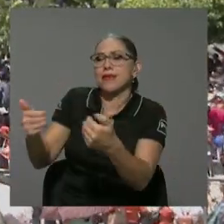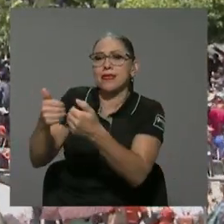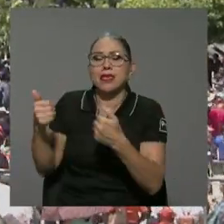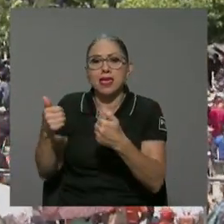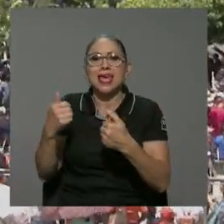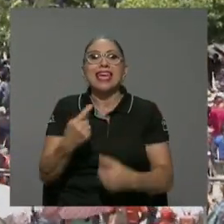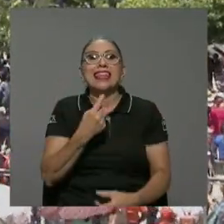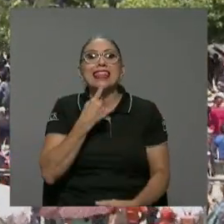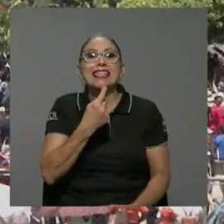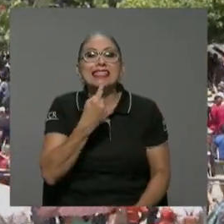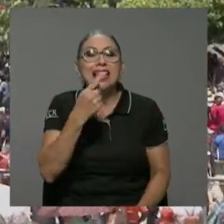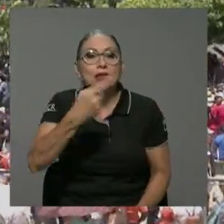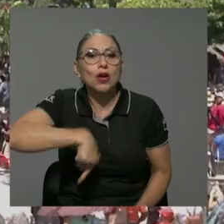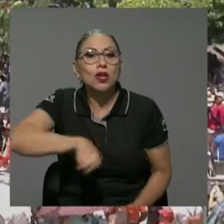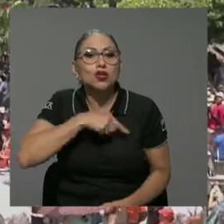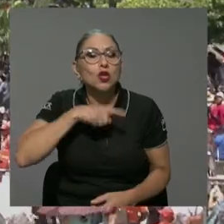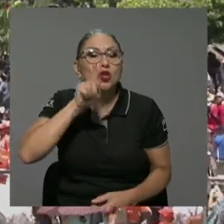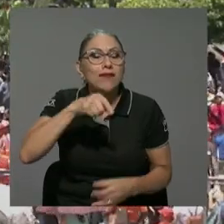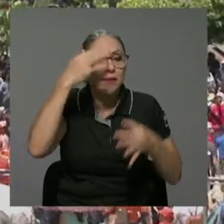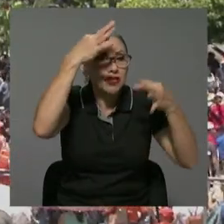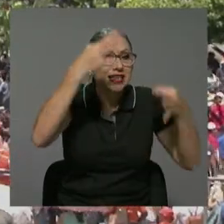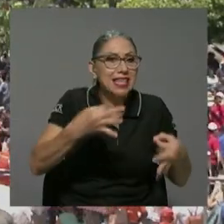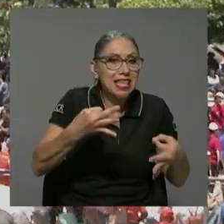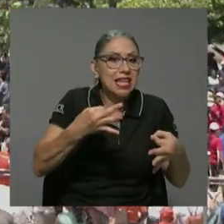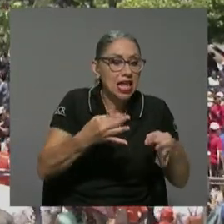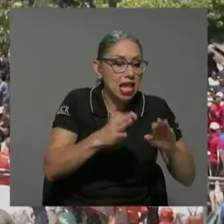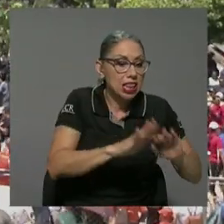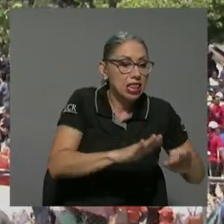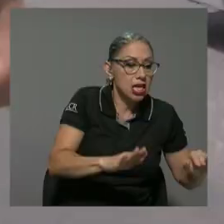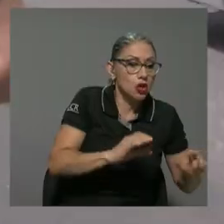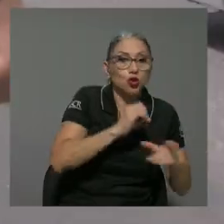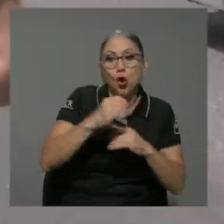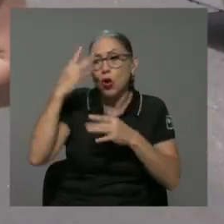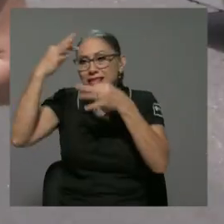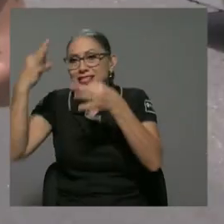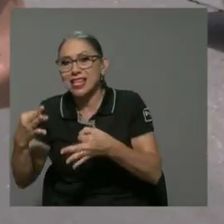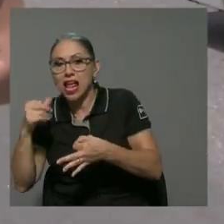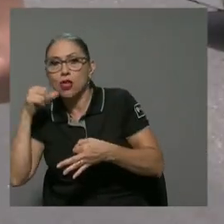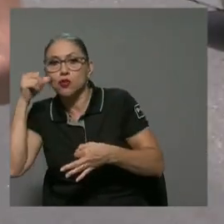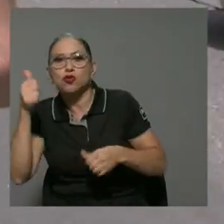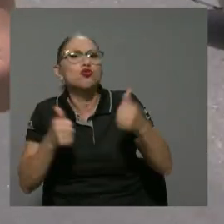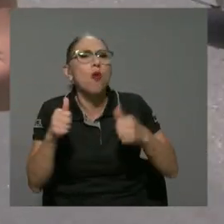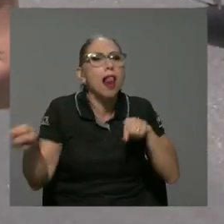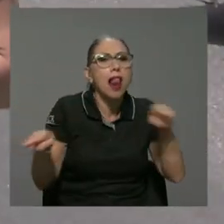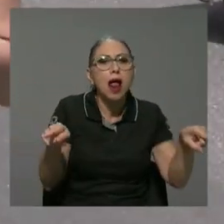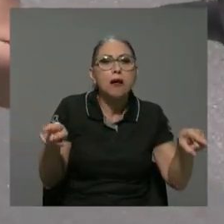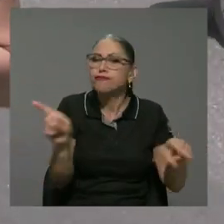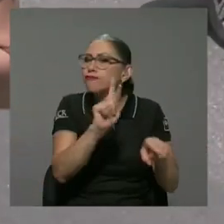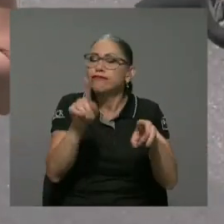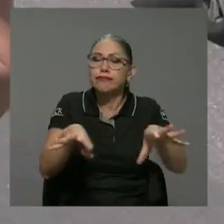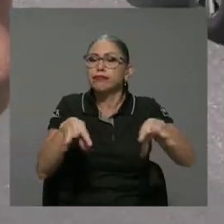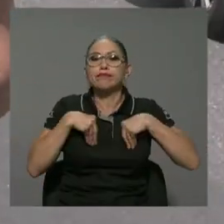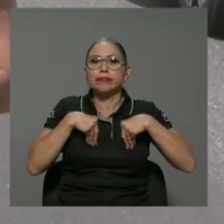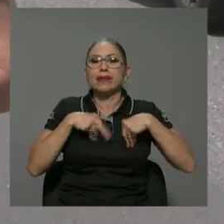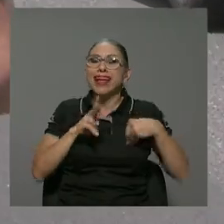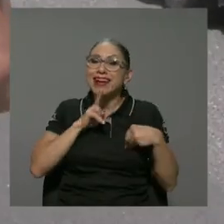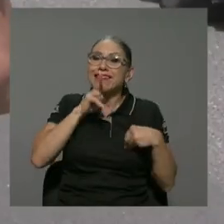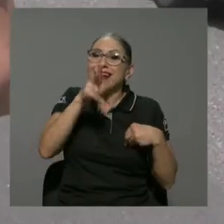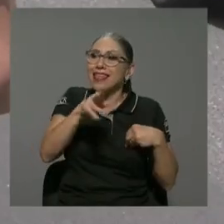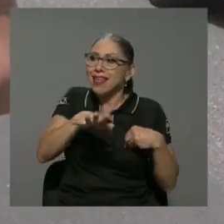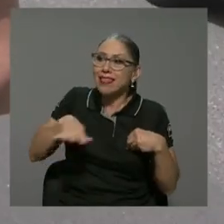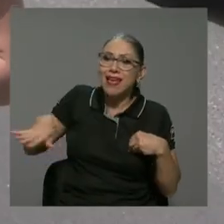que decidir entre niños y adultos. Eso no es de recibo. En realidad es un pueblo